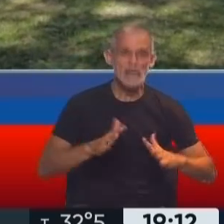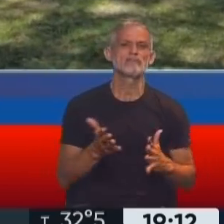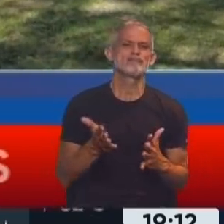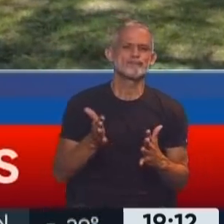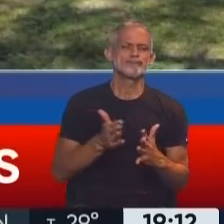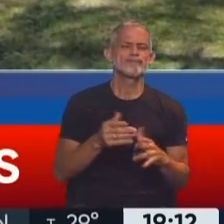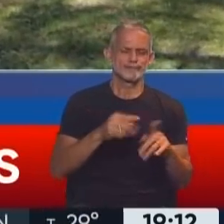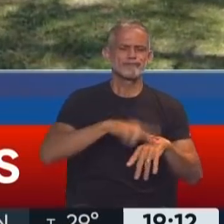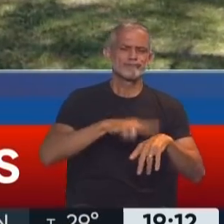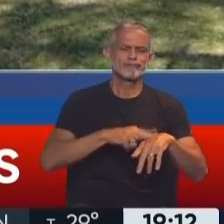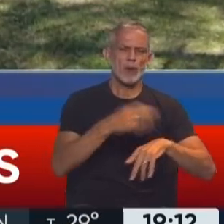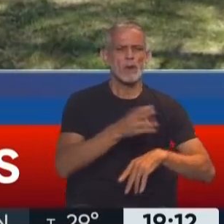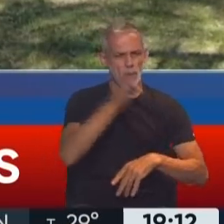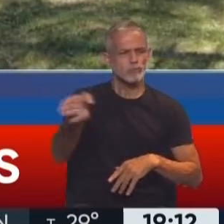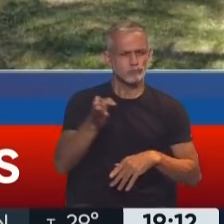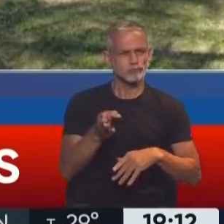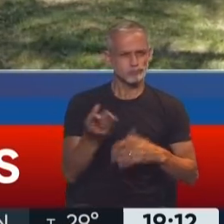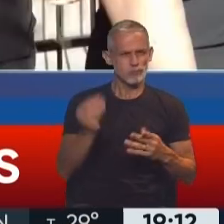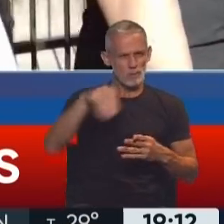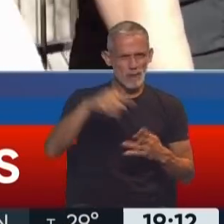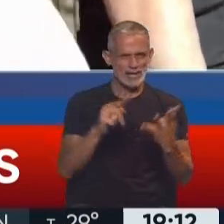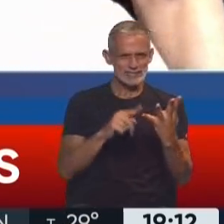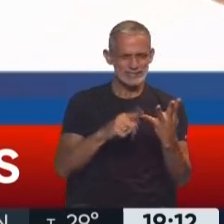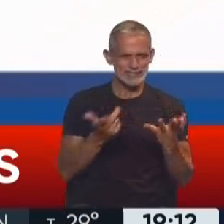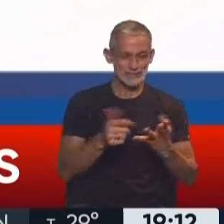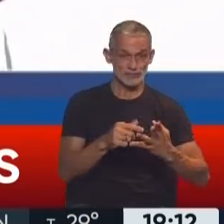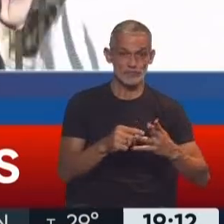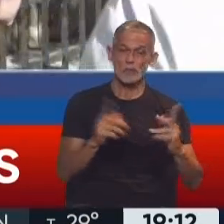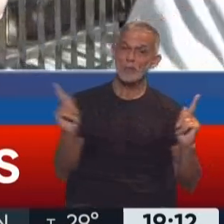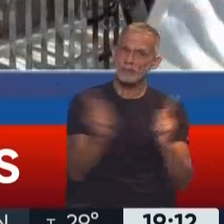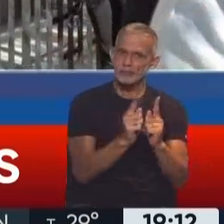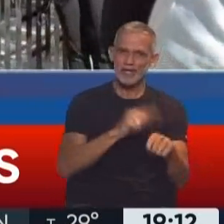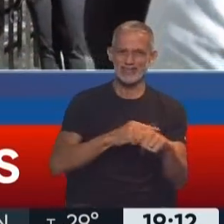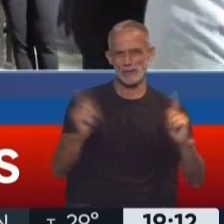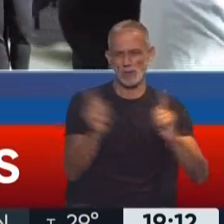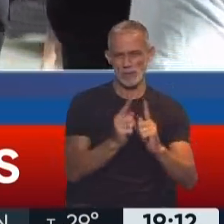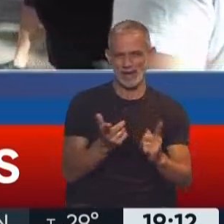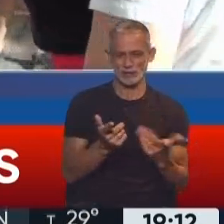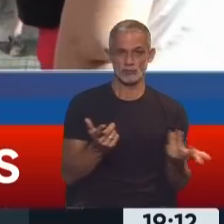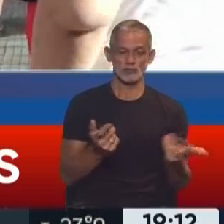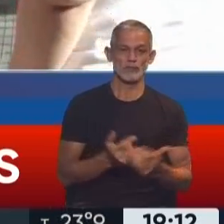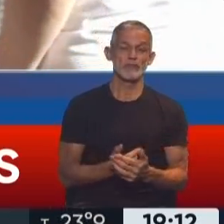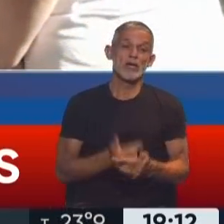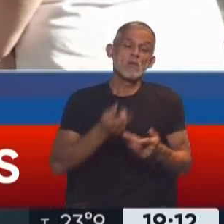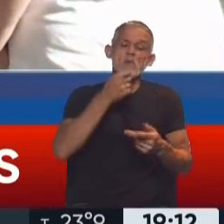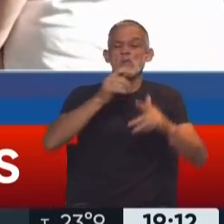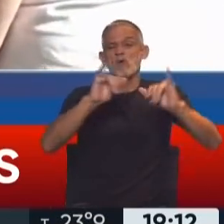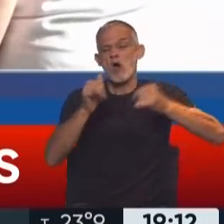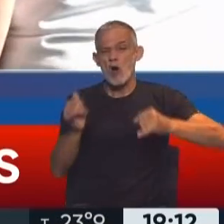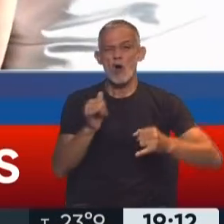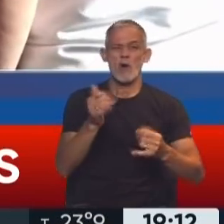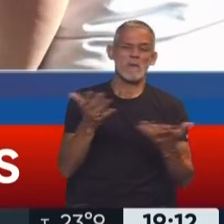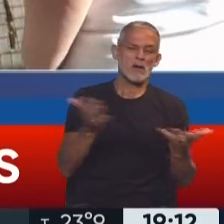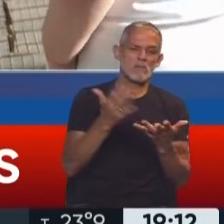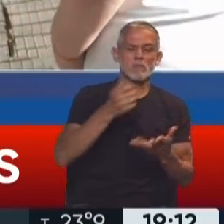les aconseja ir y recibir más precozmente la otra dosis. Quizá un joven, por